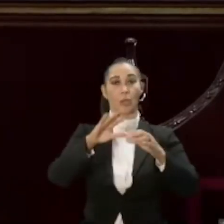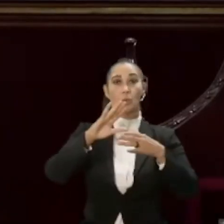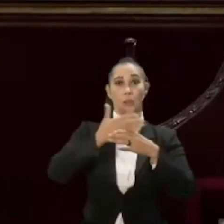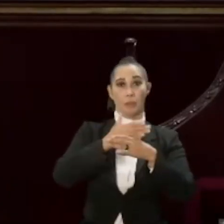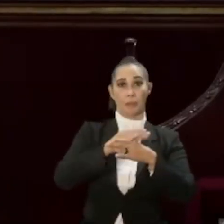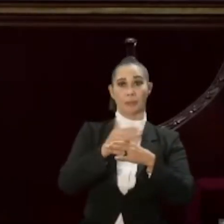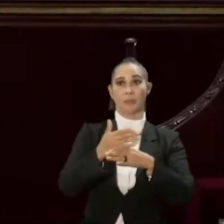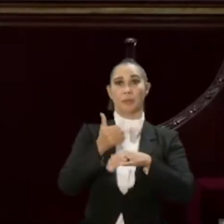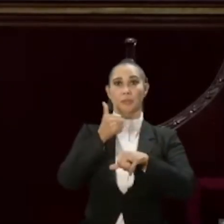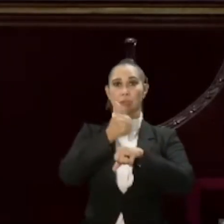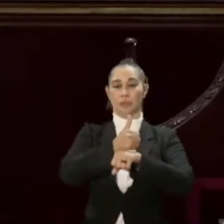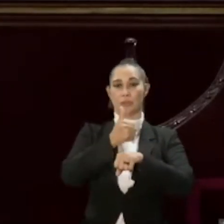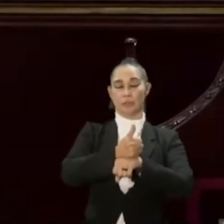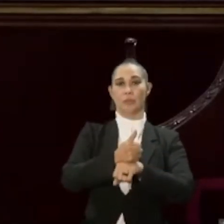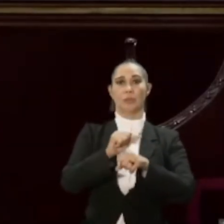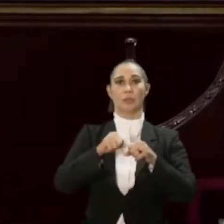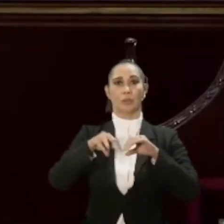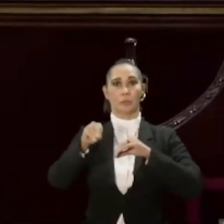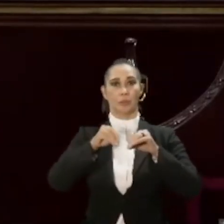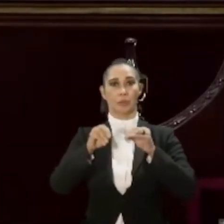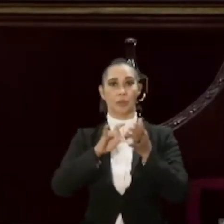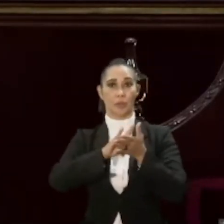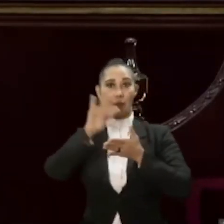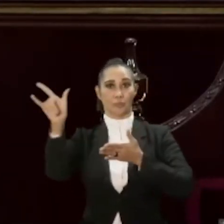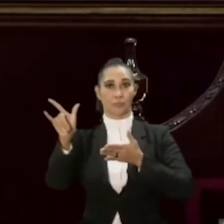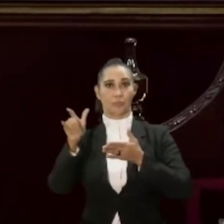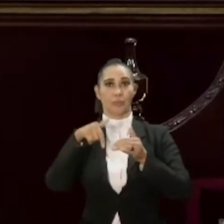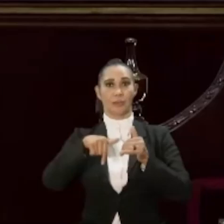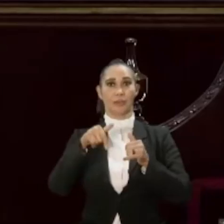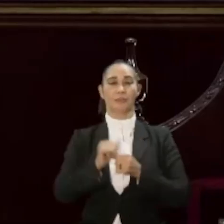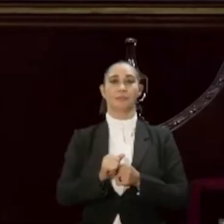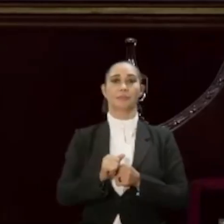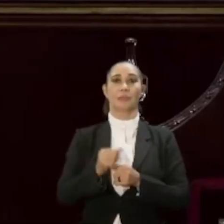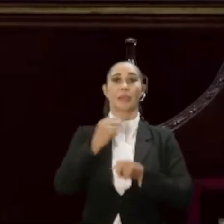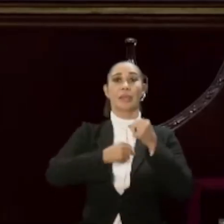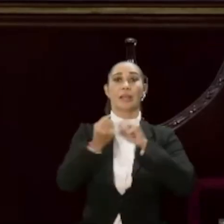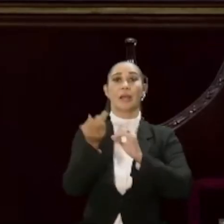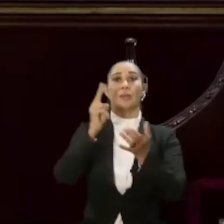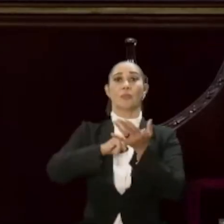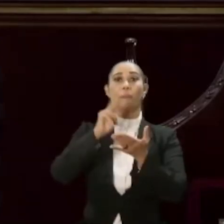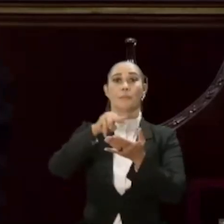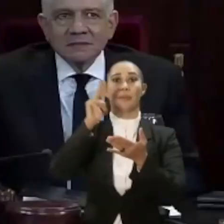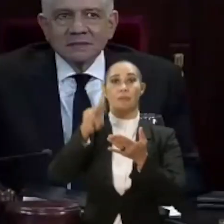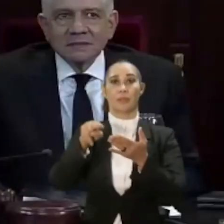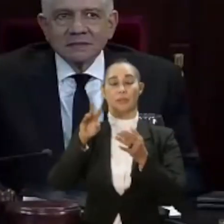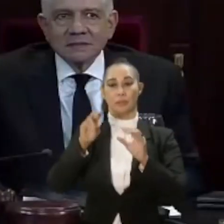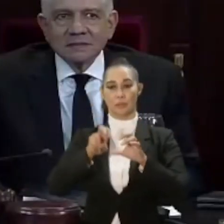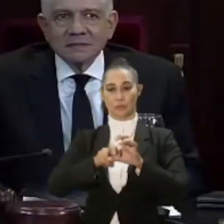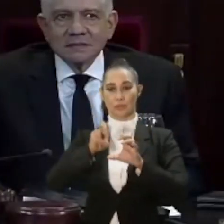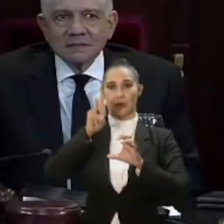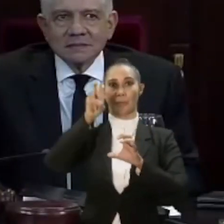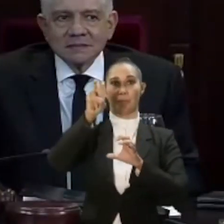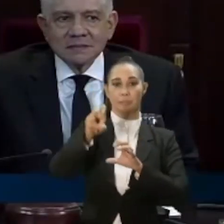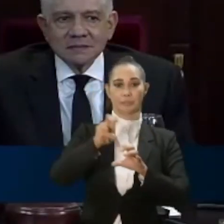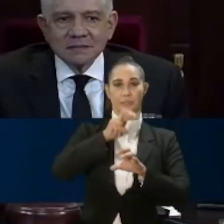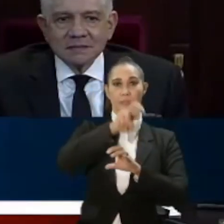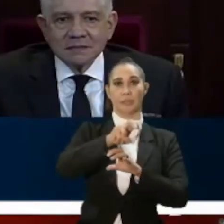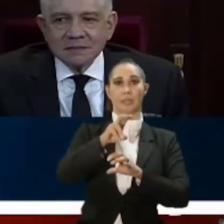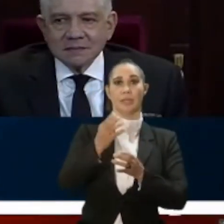participación predominante en la estructura exportadora dominicana. En el año 2022, sus exportaciones ascendieron